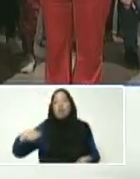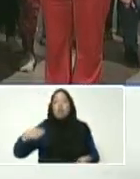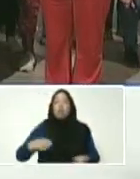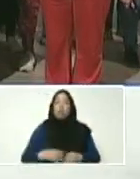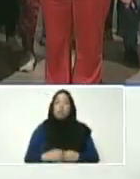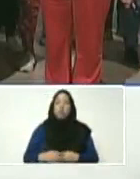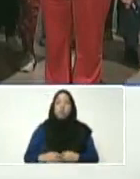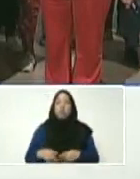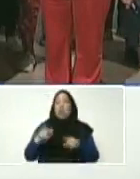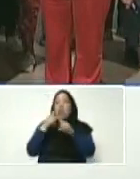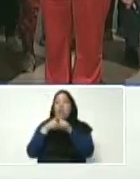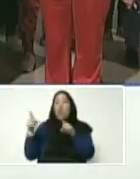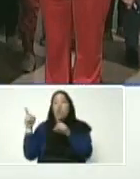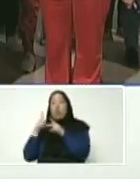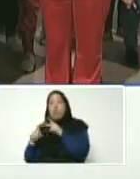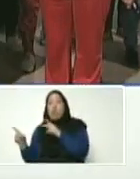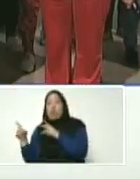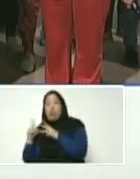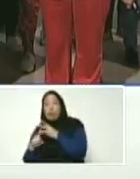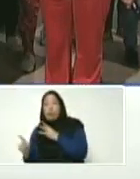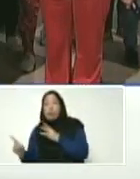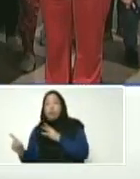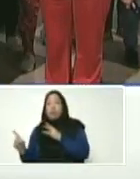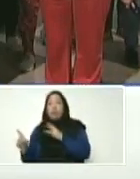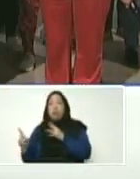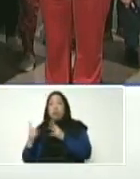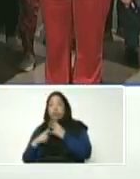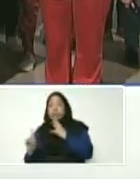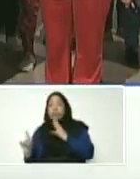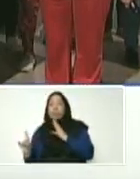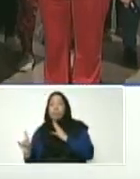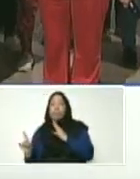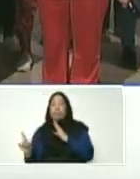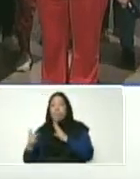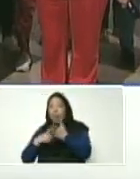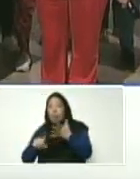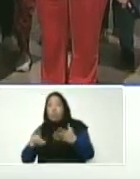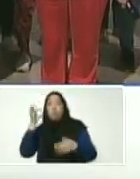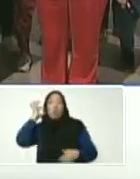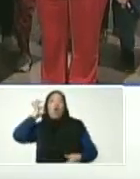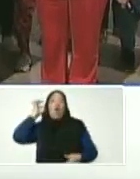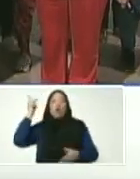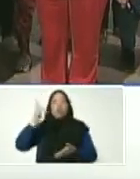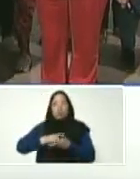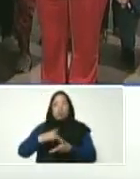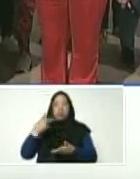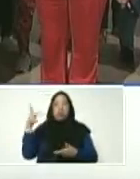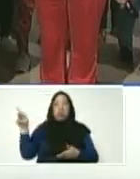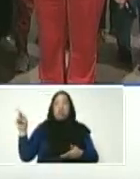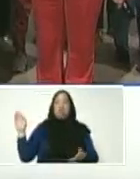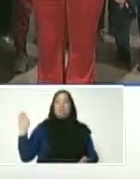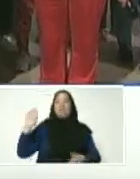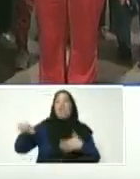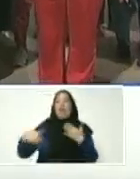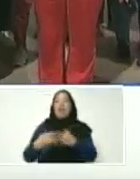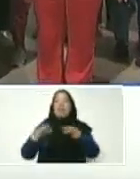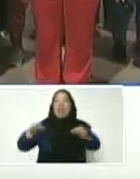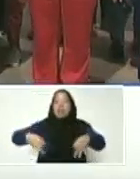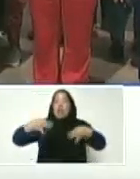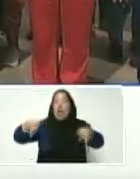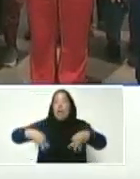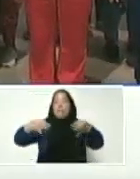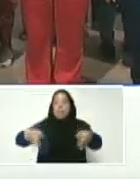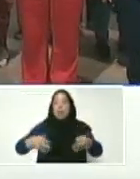Graciela, Yolis, Coromoto, Carmen Teresa, Gisela, llegaron para quedarse y